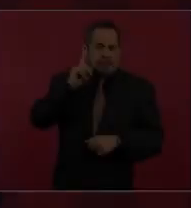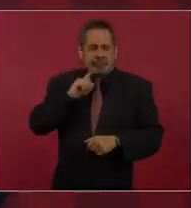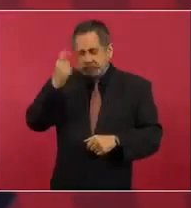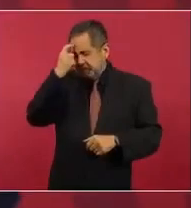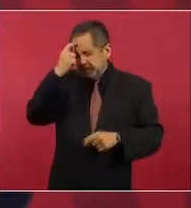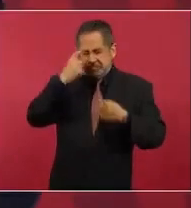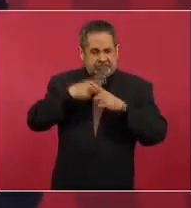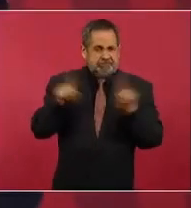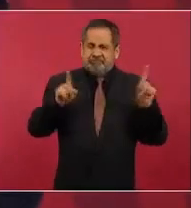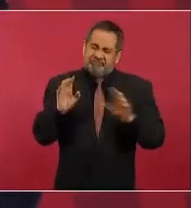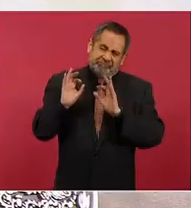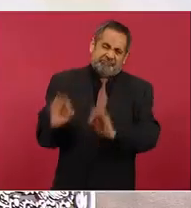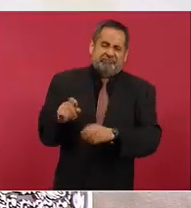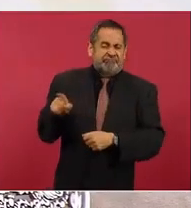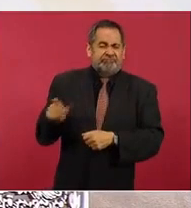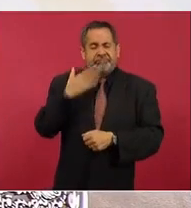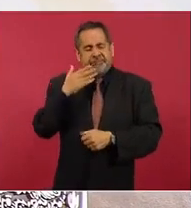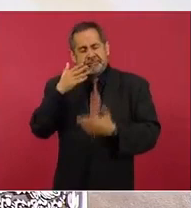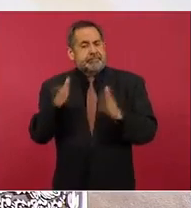con pensamiento.